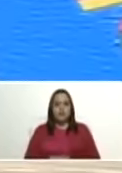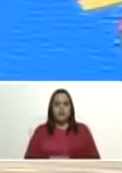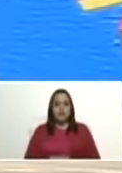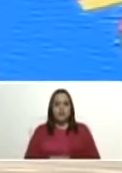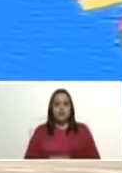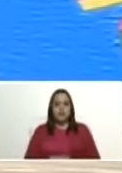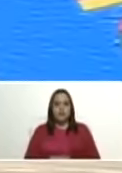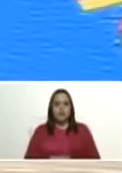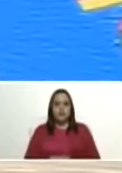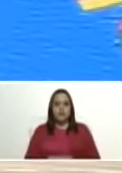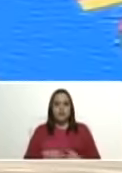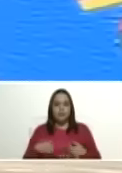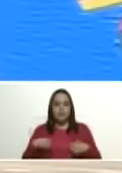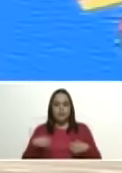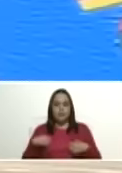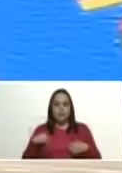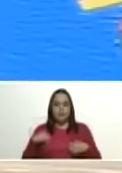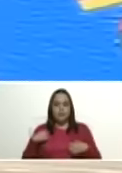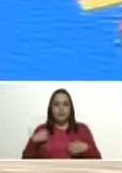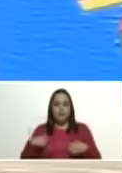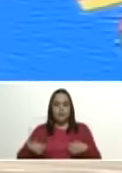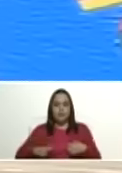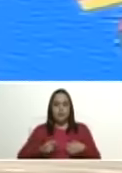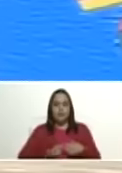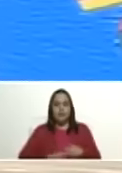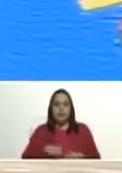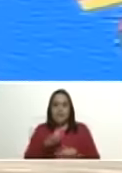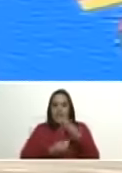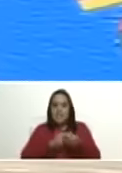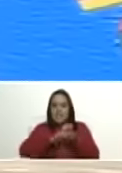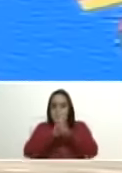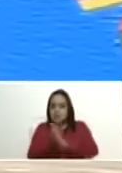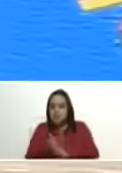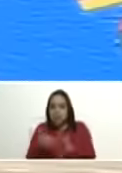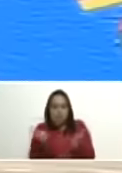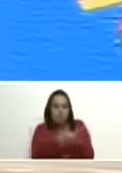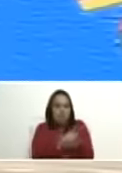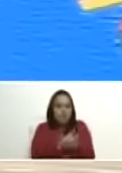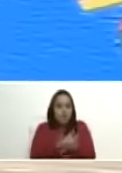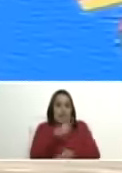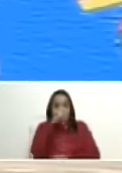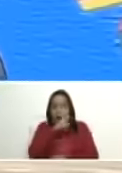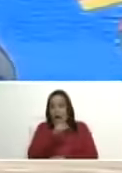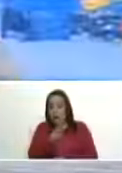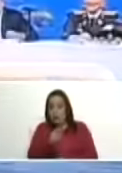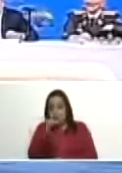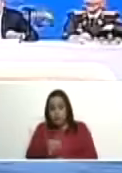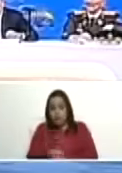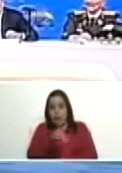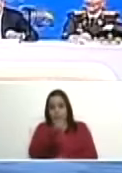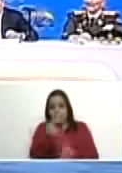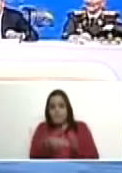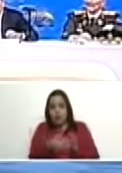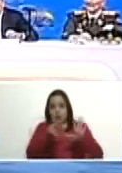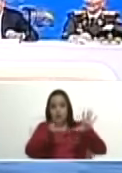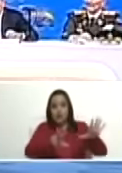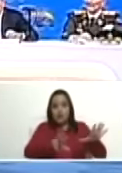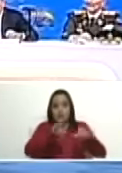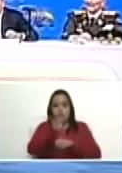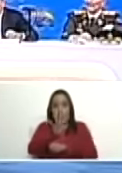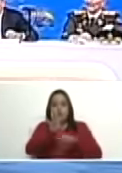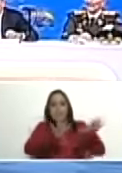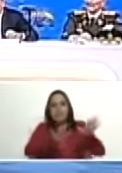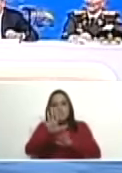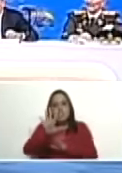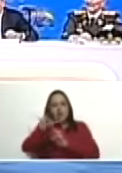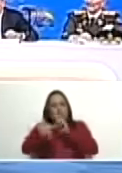quedó sepultada, anulada. Y es que en 1895, luego de largos años de